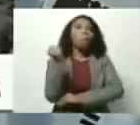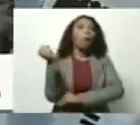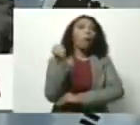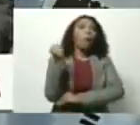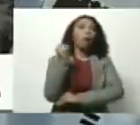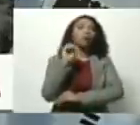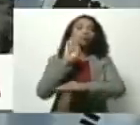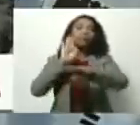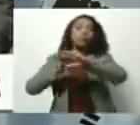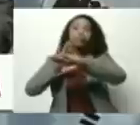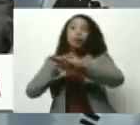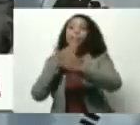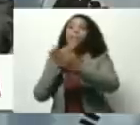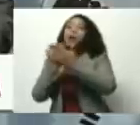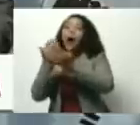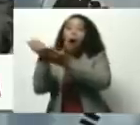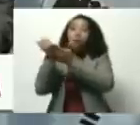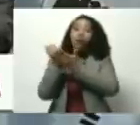llamado de ayuda